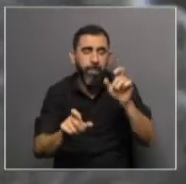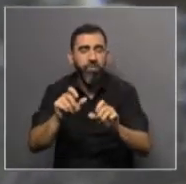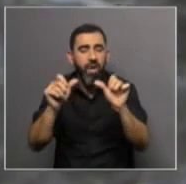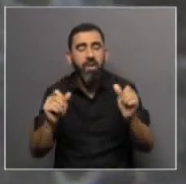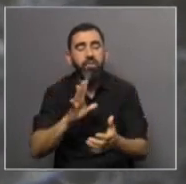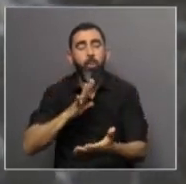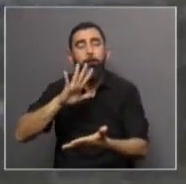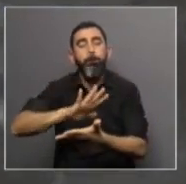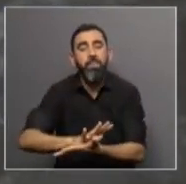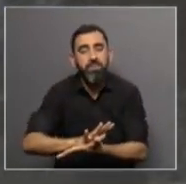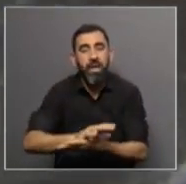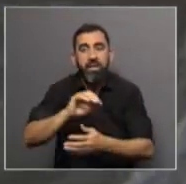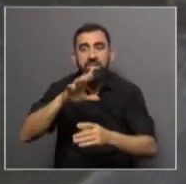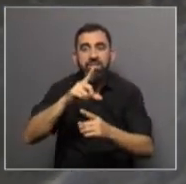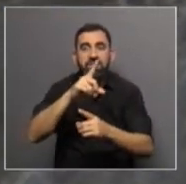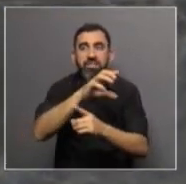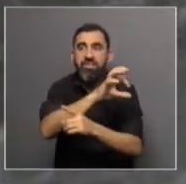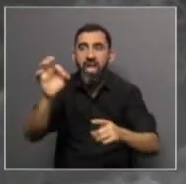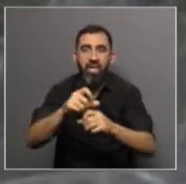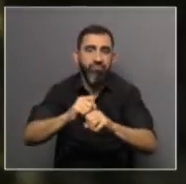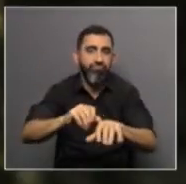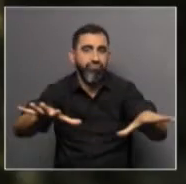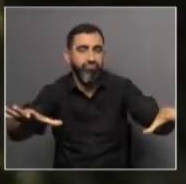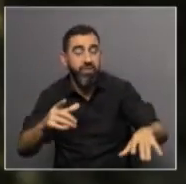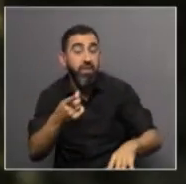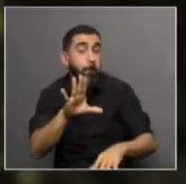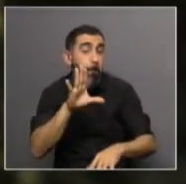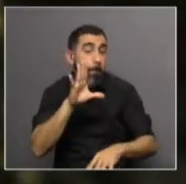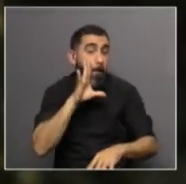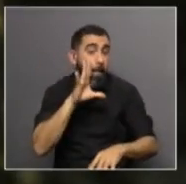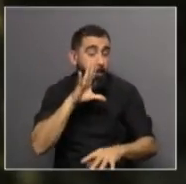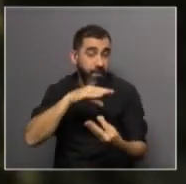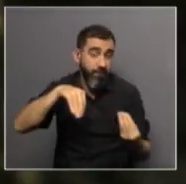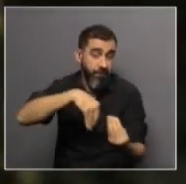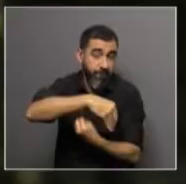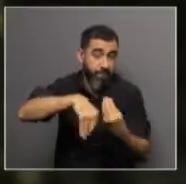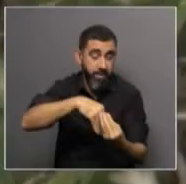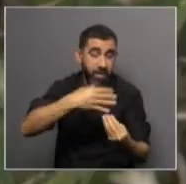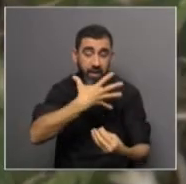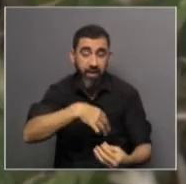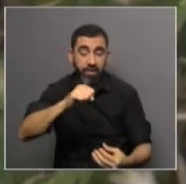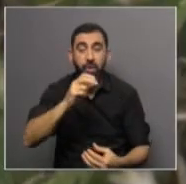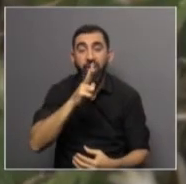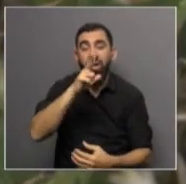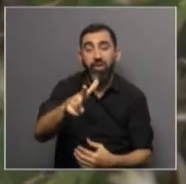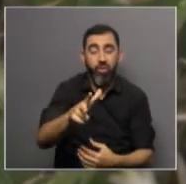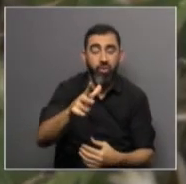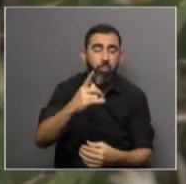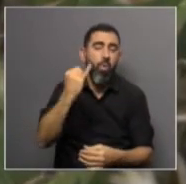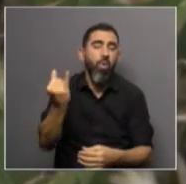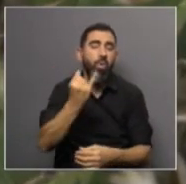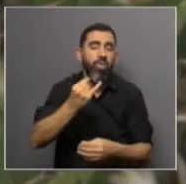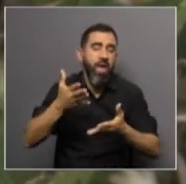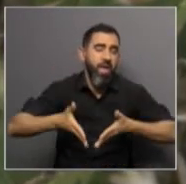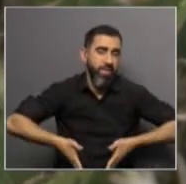de pisé una araña y me salieron 100. Son madres de esta familia que cargan a sus crías durante los primeros días de